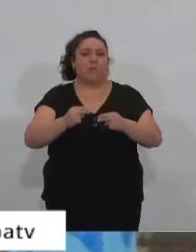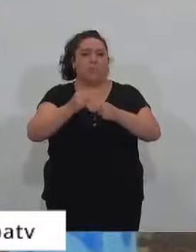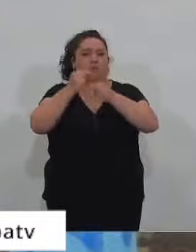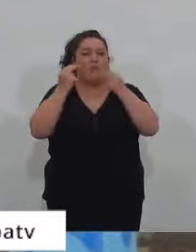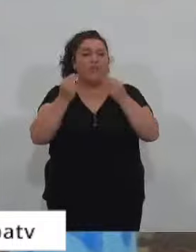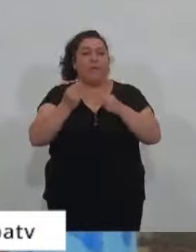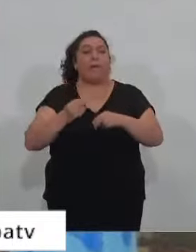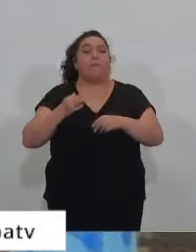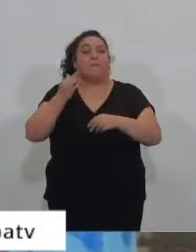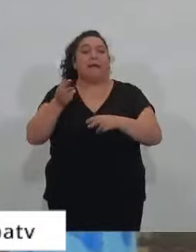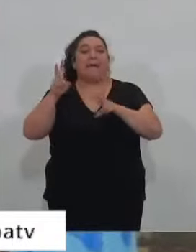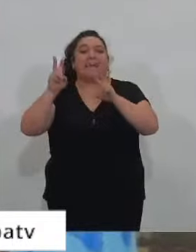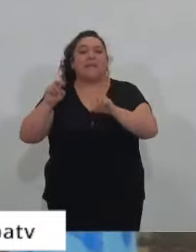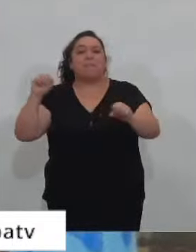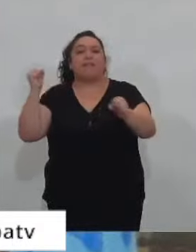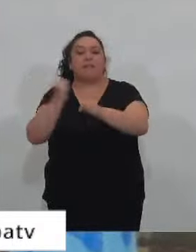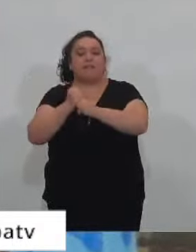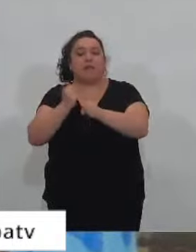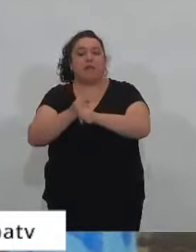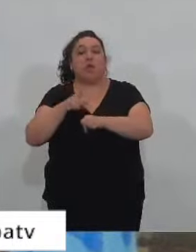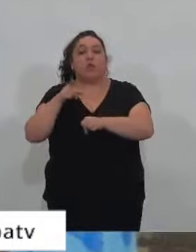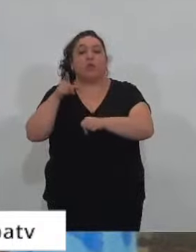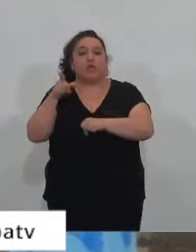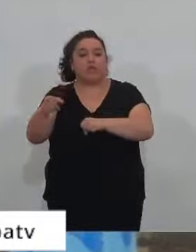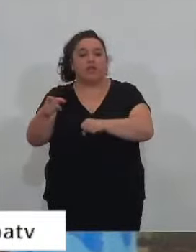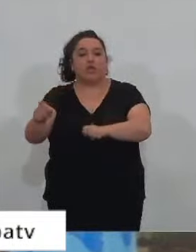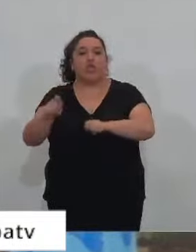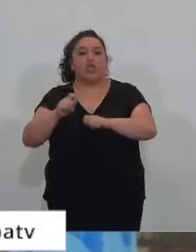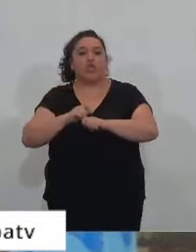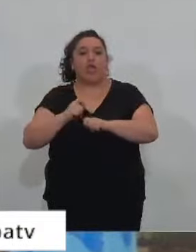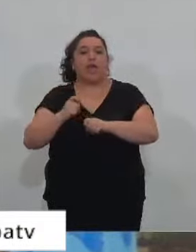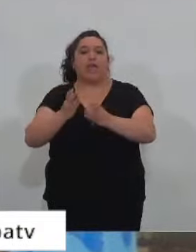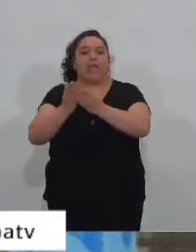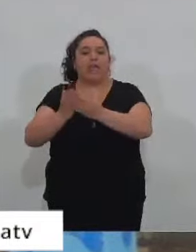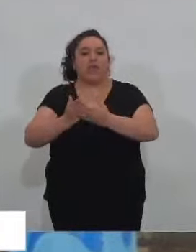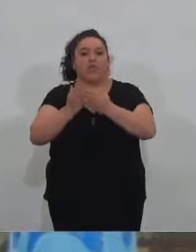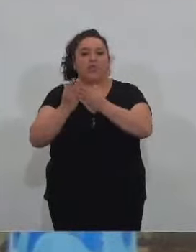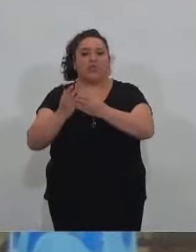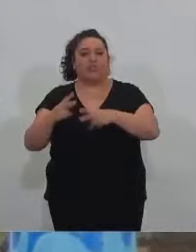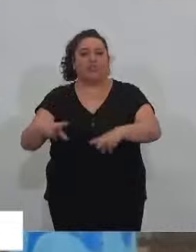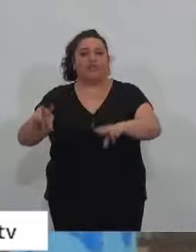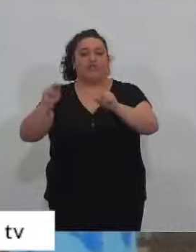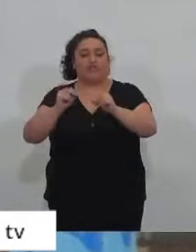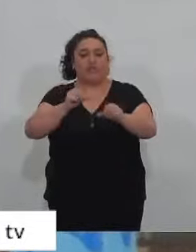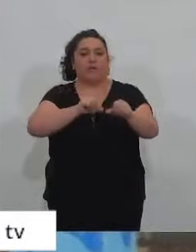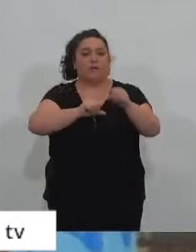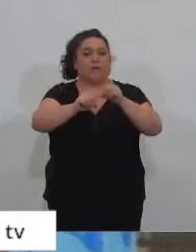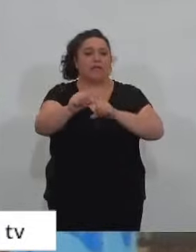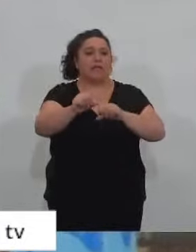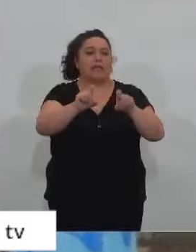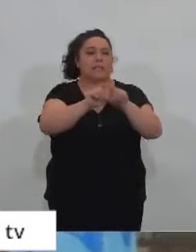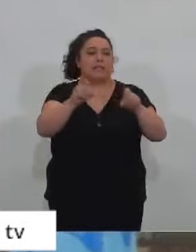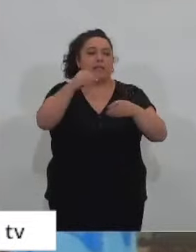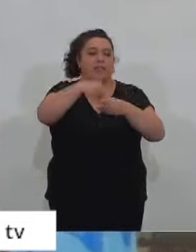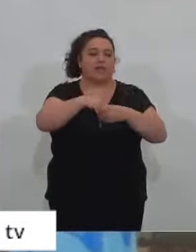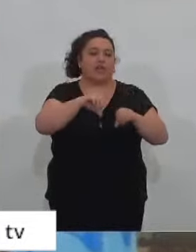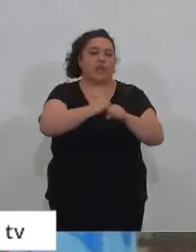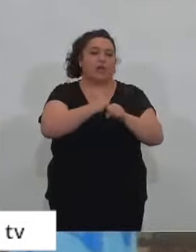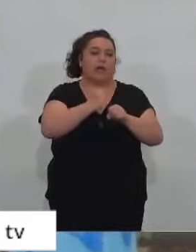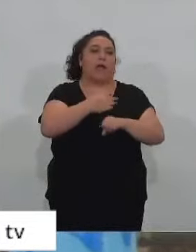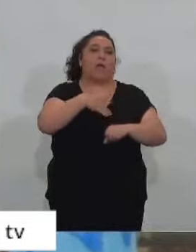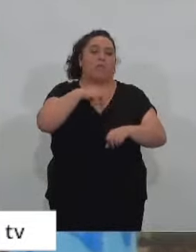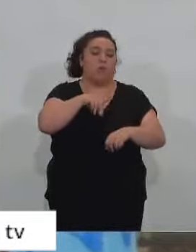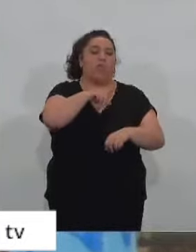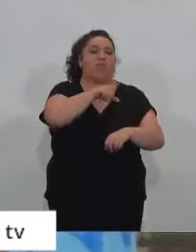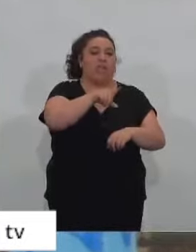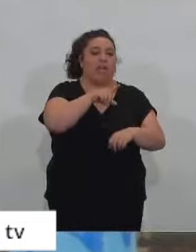muchos estudiantes y estudiantas que pueden tener una oportunidad en las empresas nuestras. Y es Belmed. No le hablo ya de Sevilla, sino